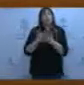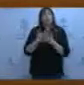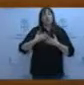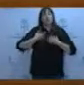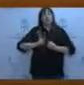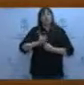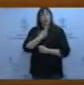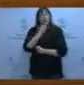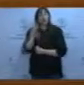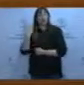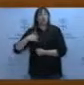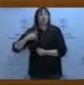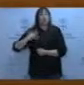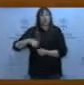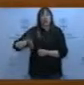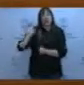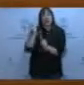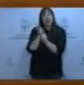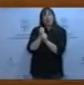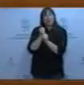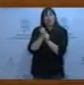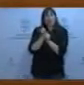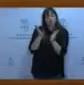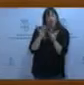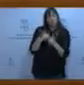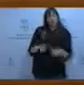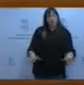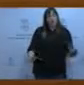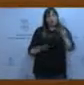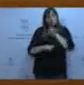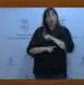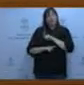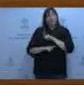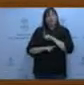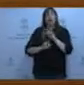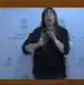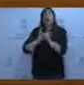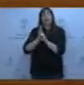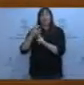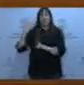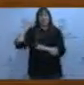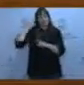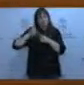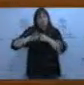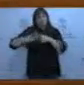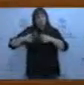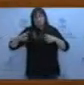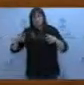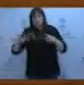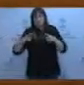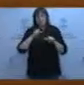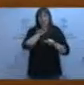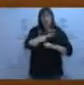desempleo incide en la tasa de suicidio. De hecho, existe un estudio que pone manifiesto que por cada punto que aumenta el